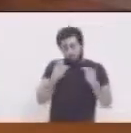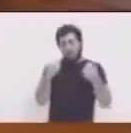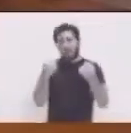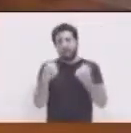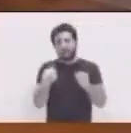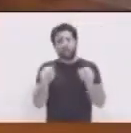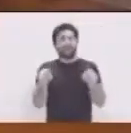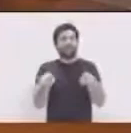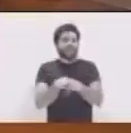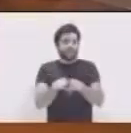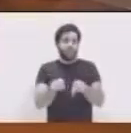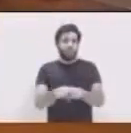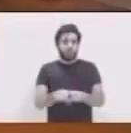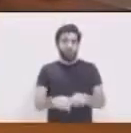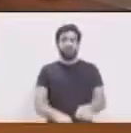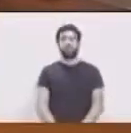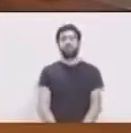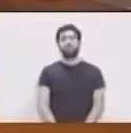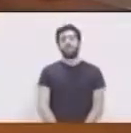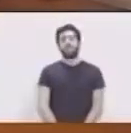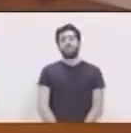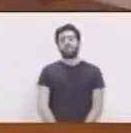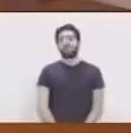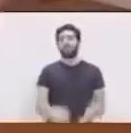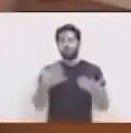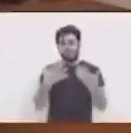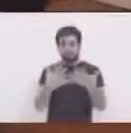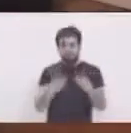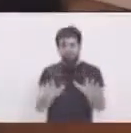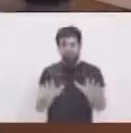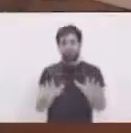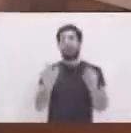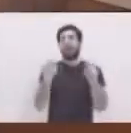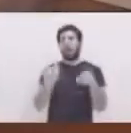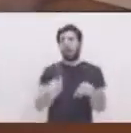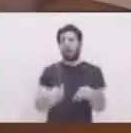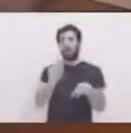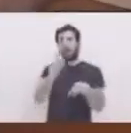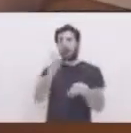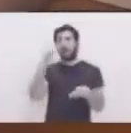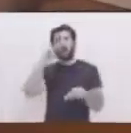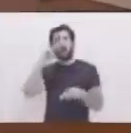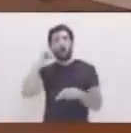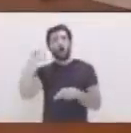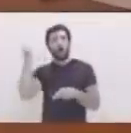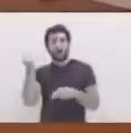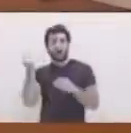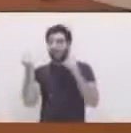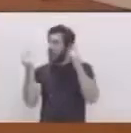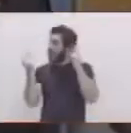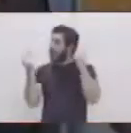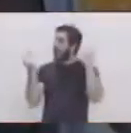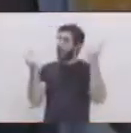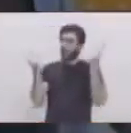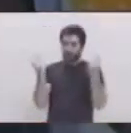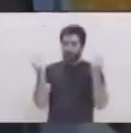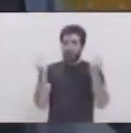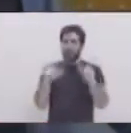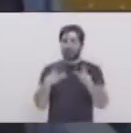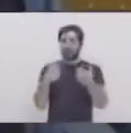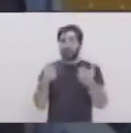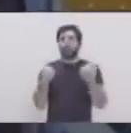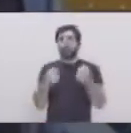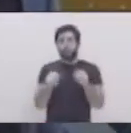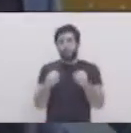Exacto. Ahora vamos a hacer nuestras orejas. Vamos a tomar las partes más pequeñas, que recuerden que